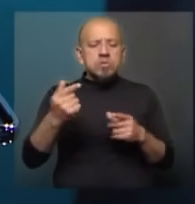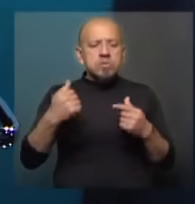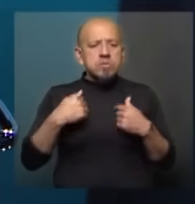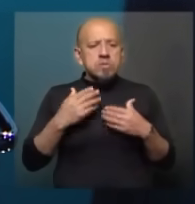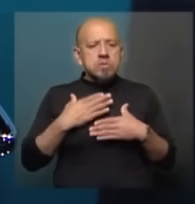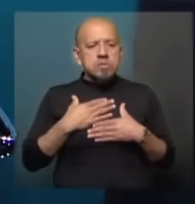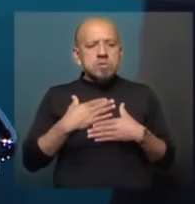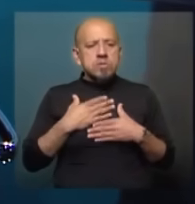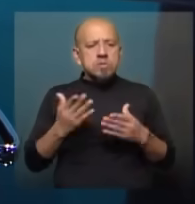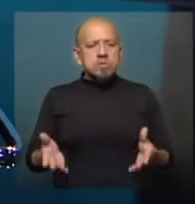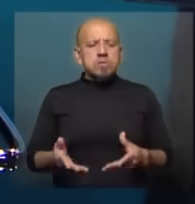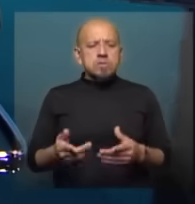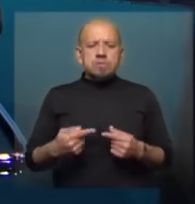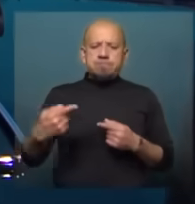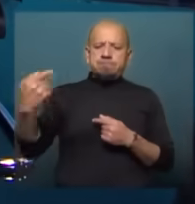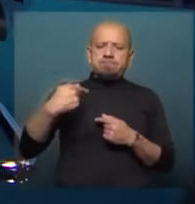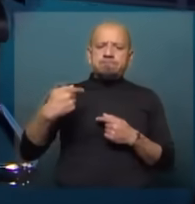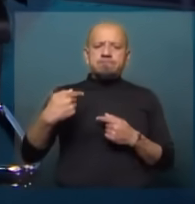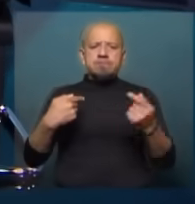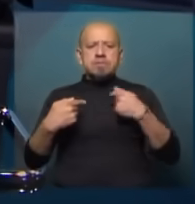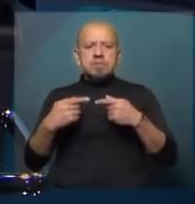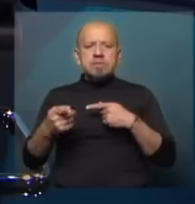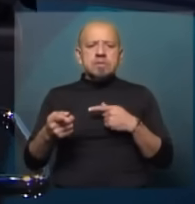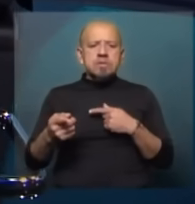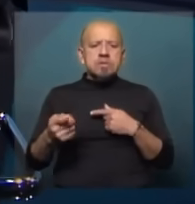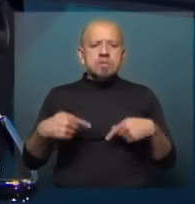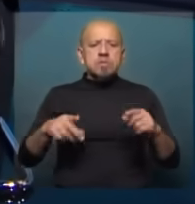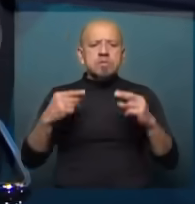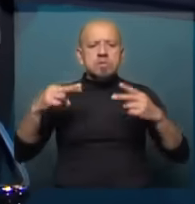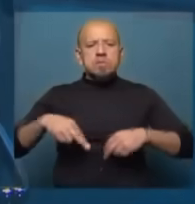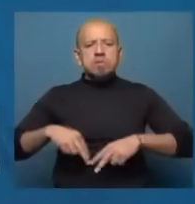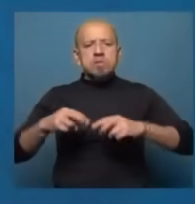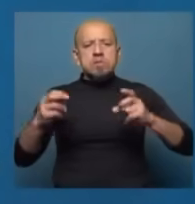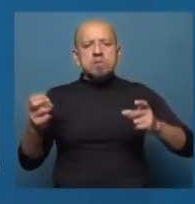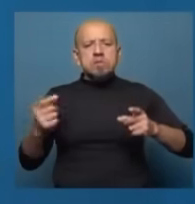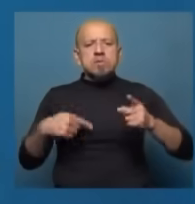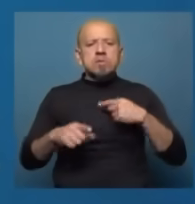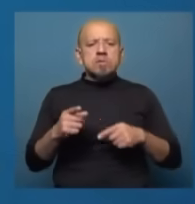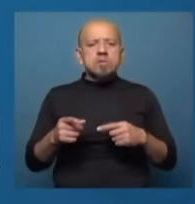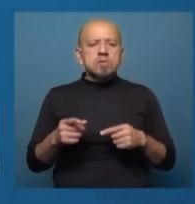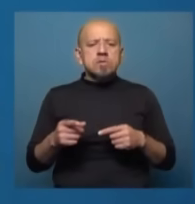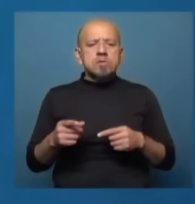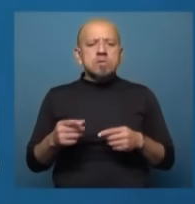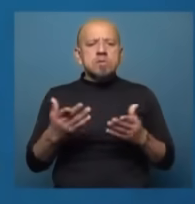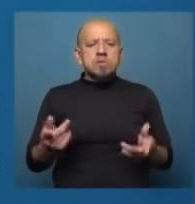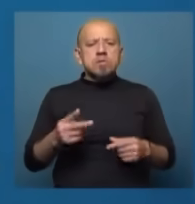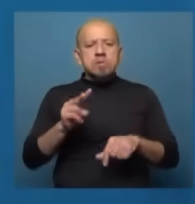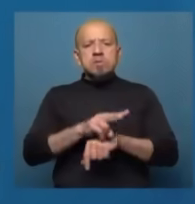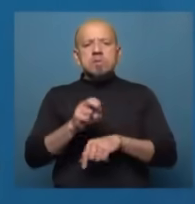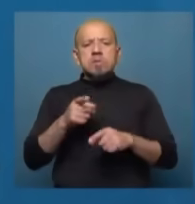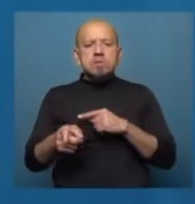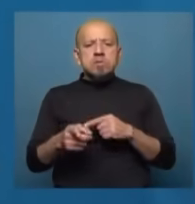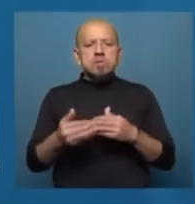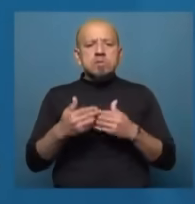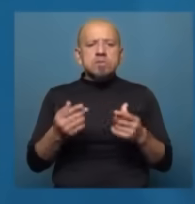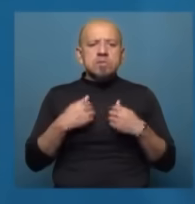marco de hostigamiento frente a lo que quisimos llevar adelante una investigación cuando nuestro rol con la fiscalía y que empezó